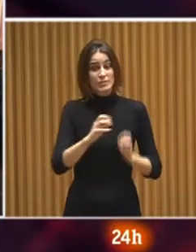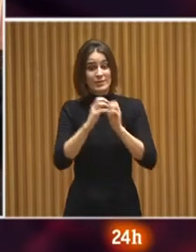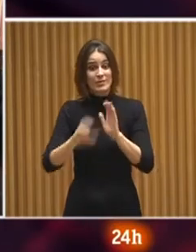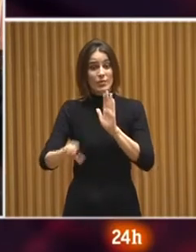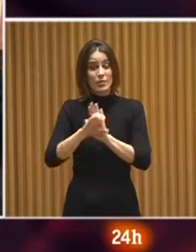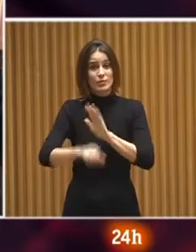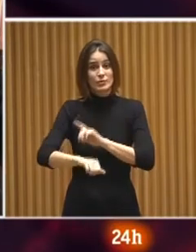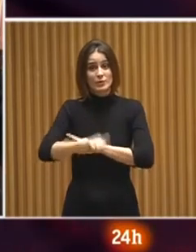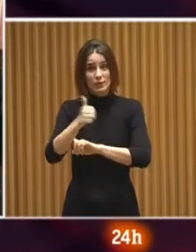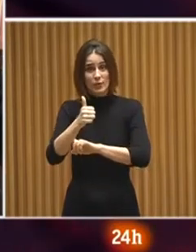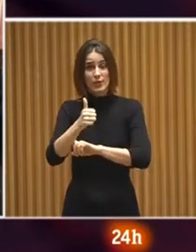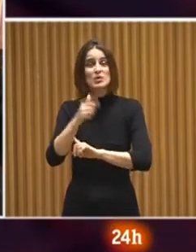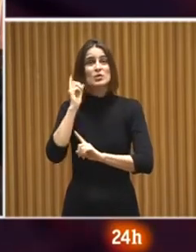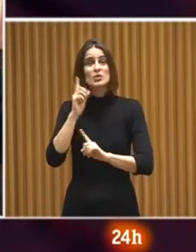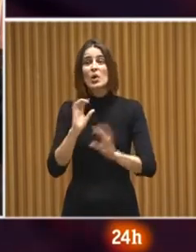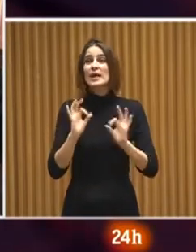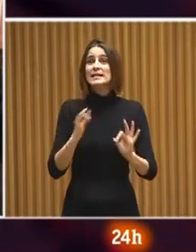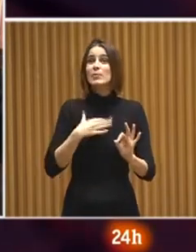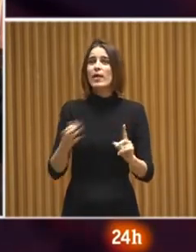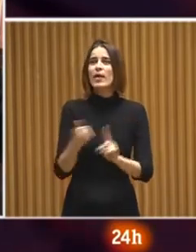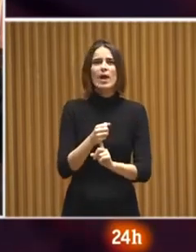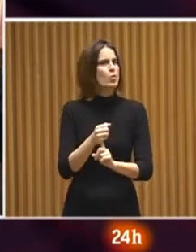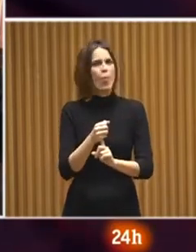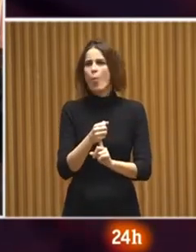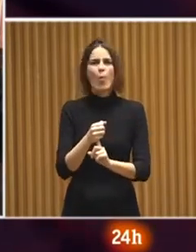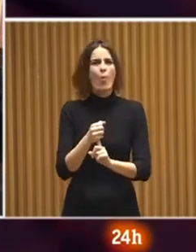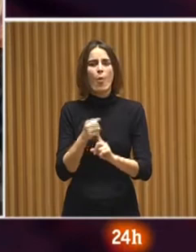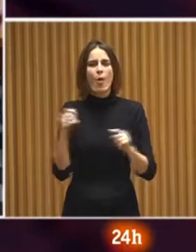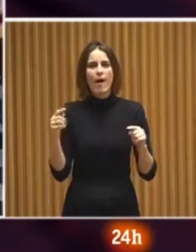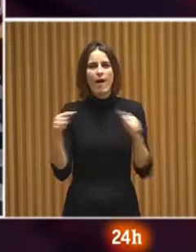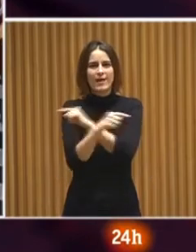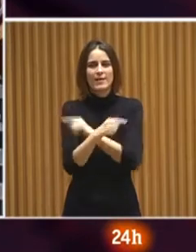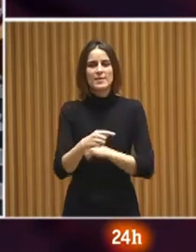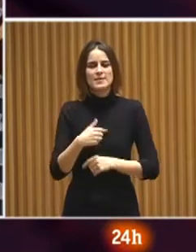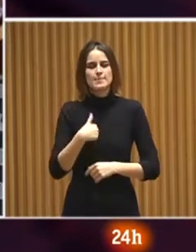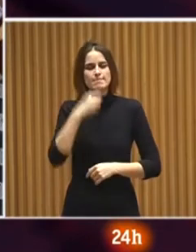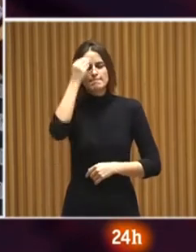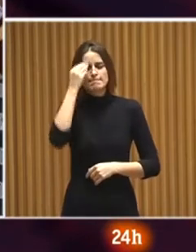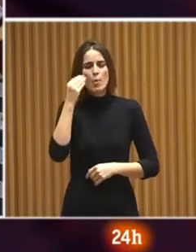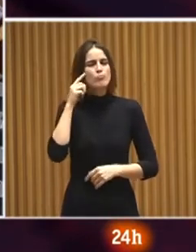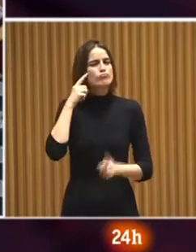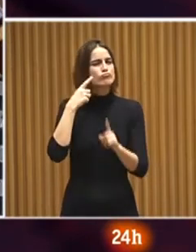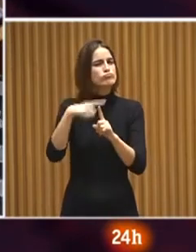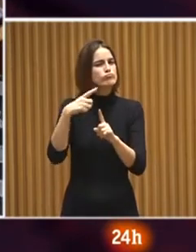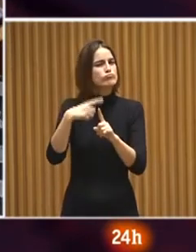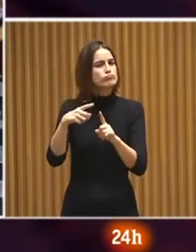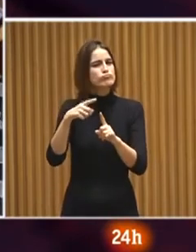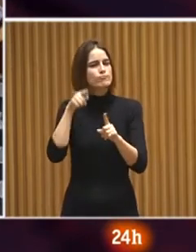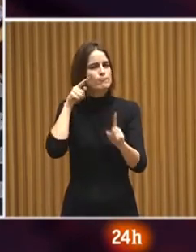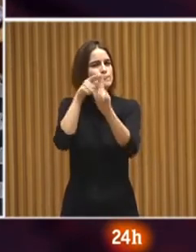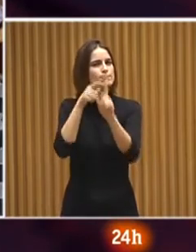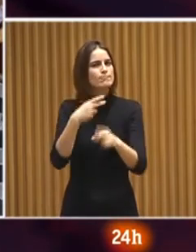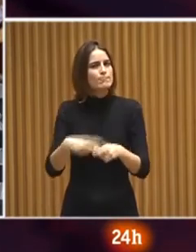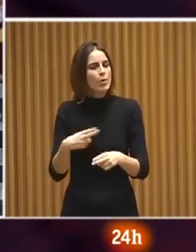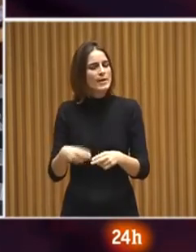el carácter compartido y fundamental de una serie de objetivos políticos que los poderes públicos debían esforzarse en hacer